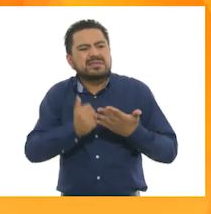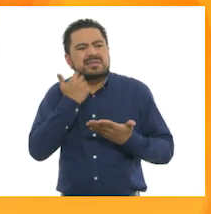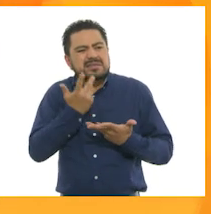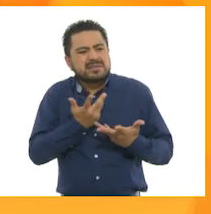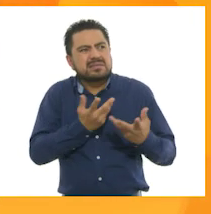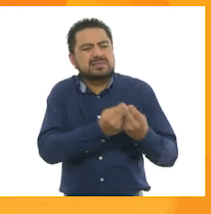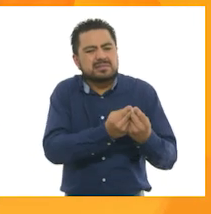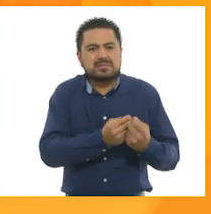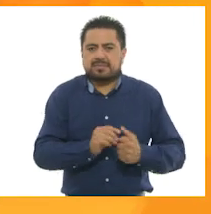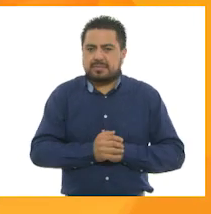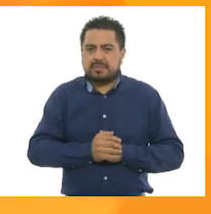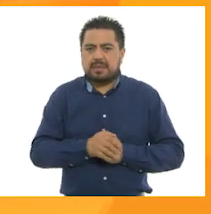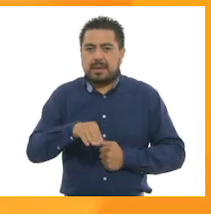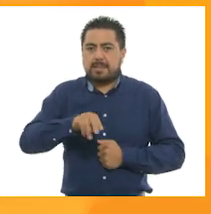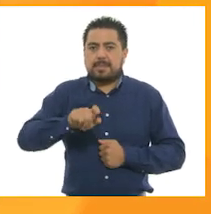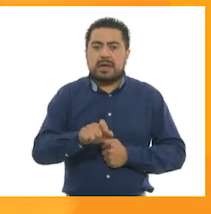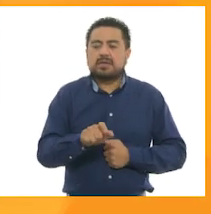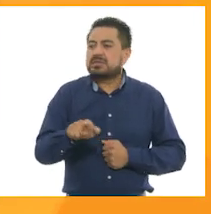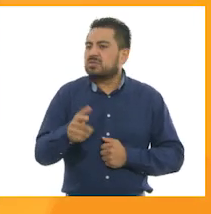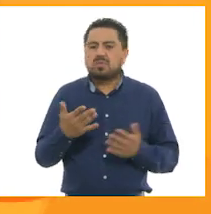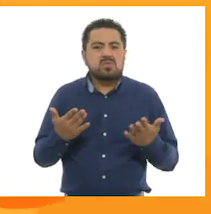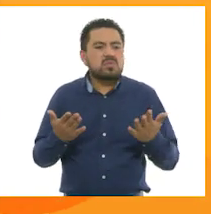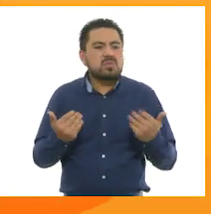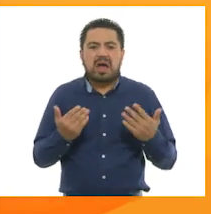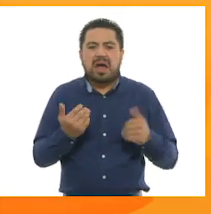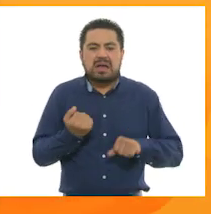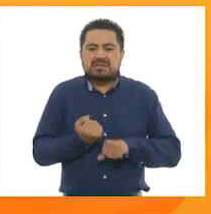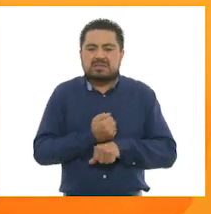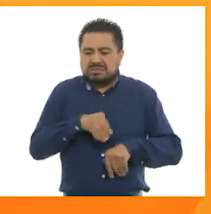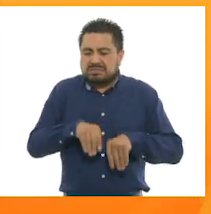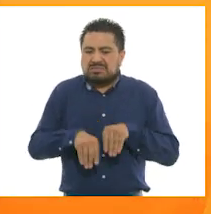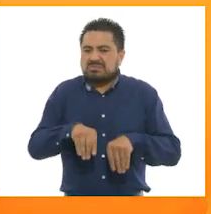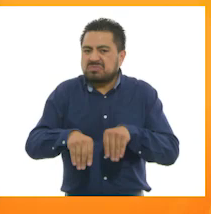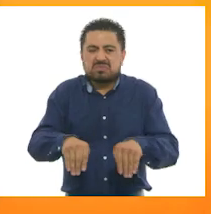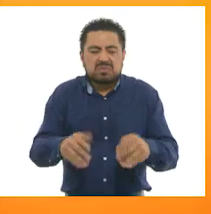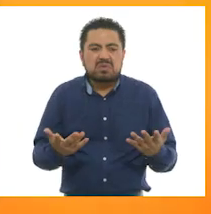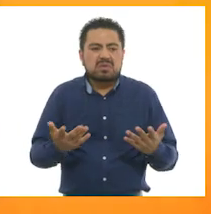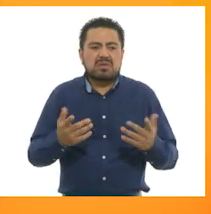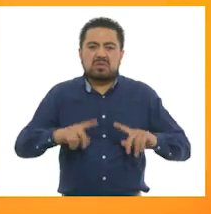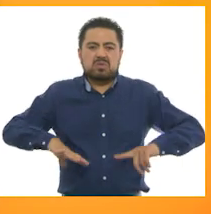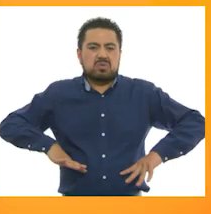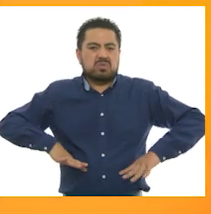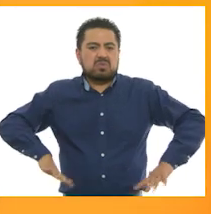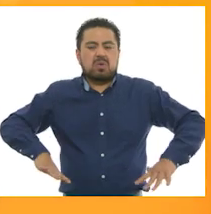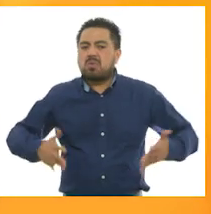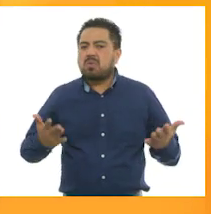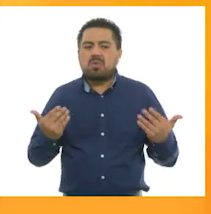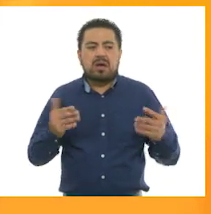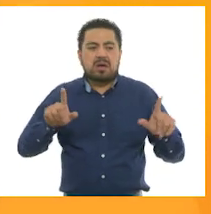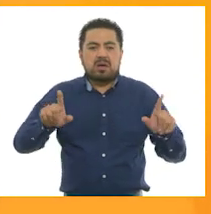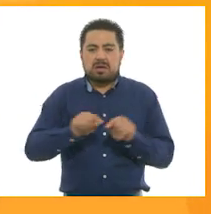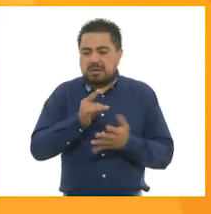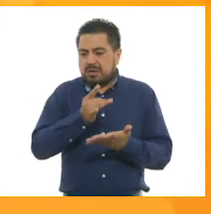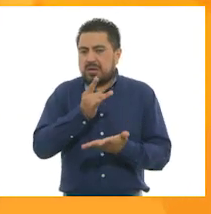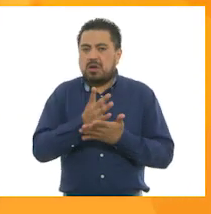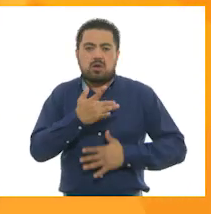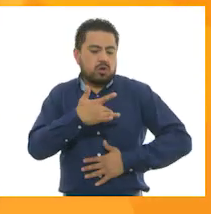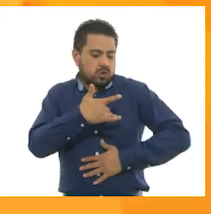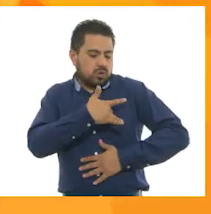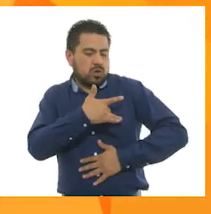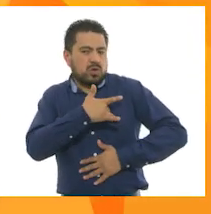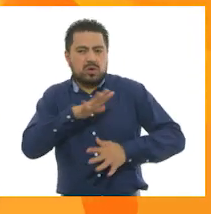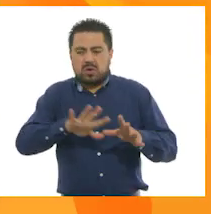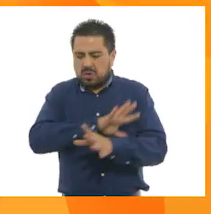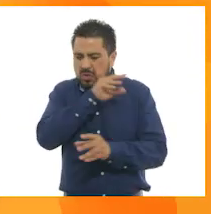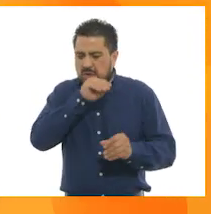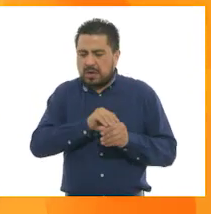entrar. Max no tenía ni zapatillas de ballet ni tutú, tan solo el corazón